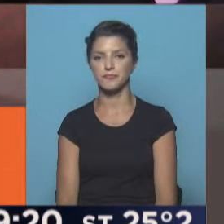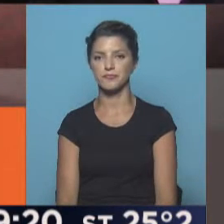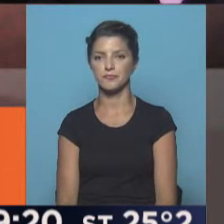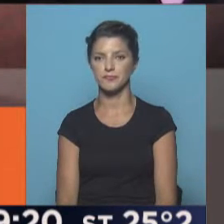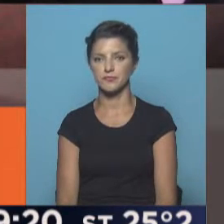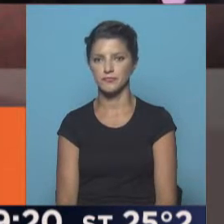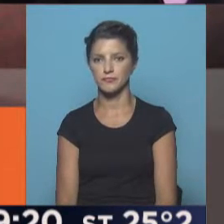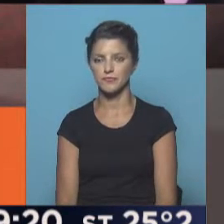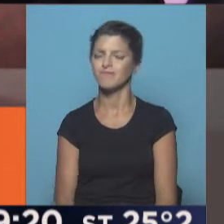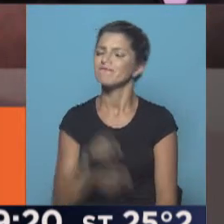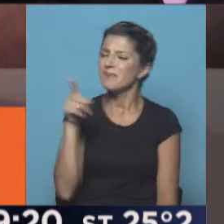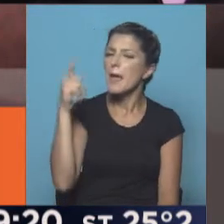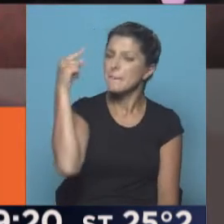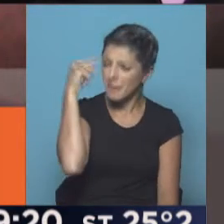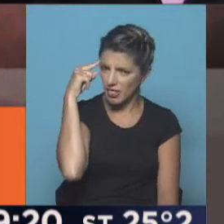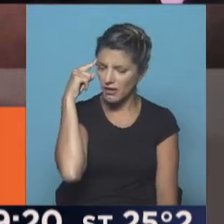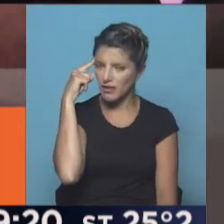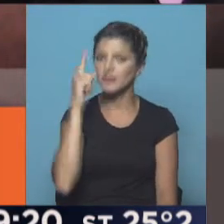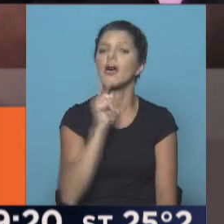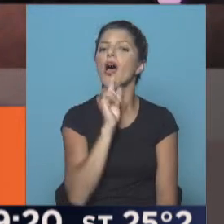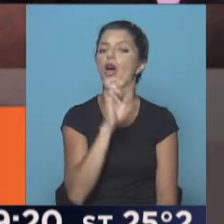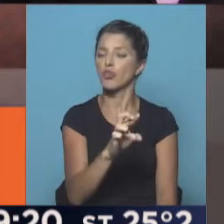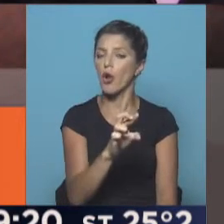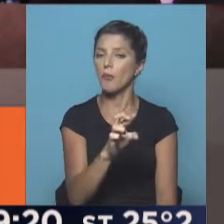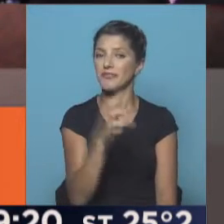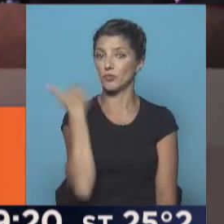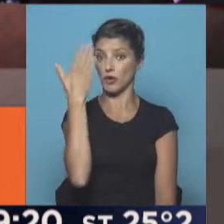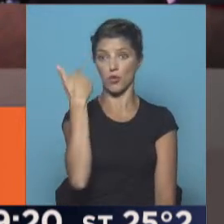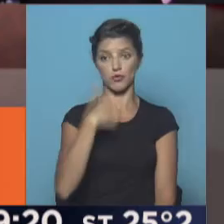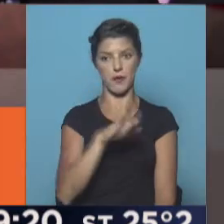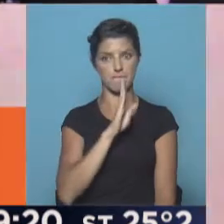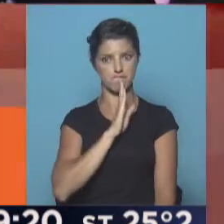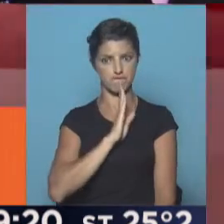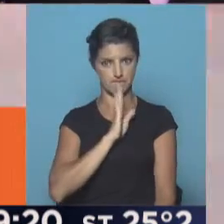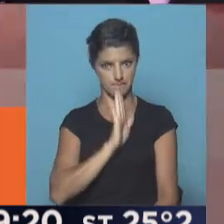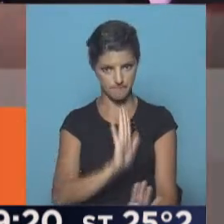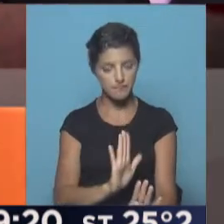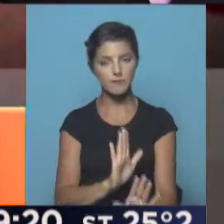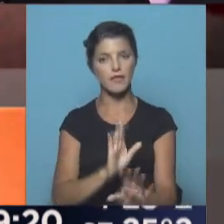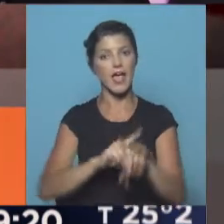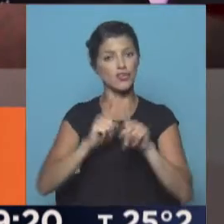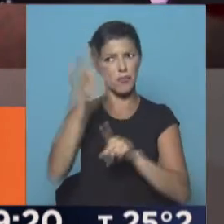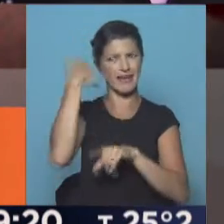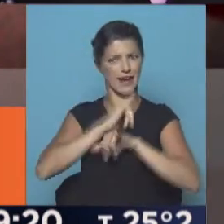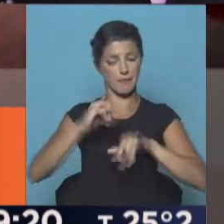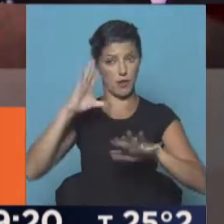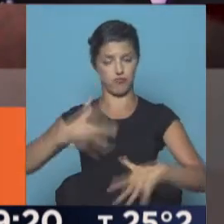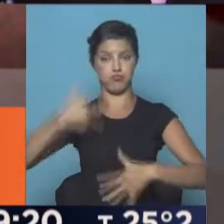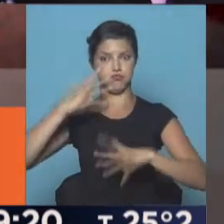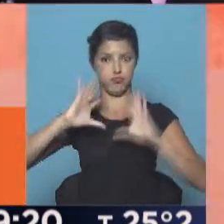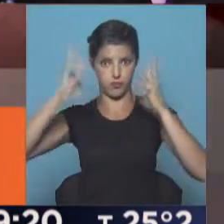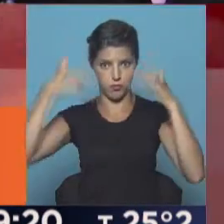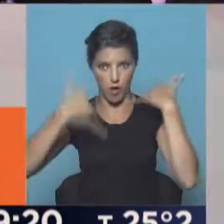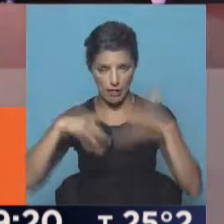que Donald Trump va a moderar un poco su discurso virulento en la campaña? Ya de hecho el discurso que